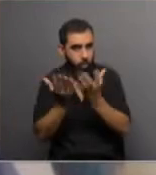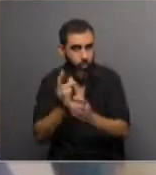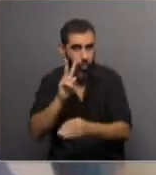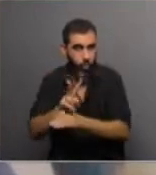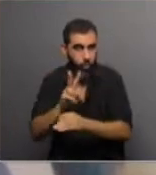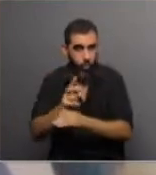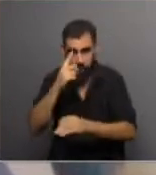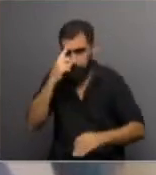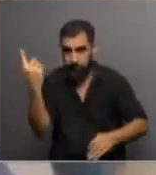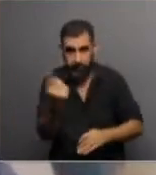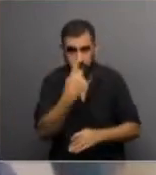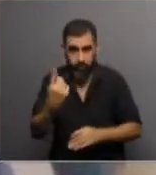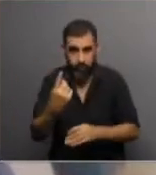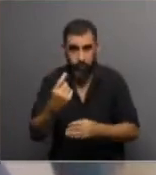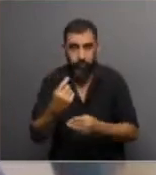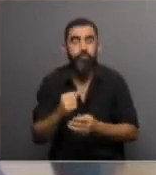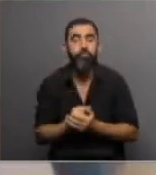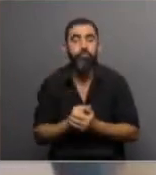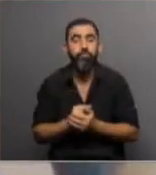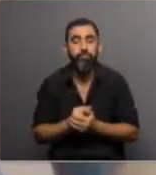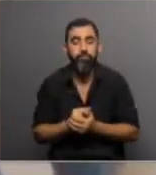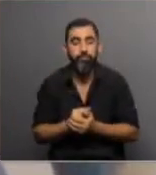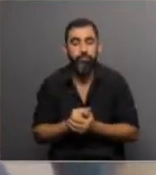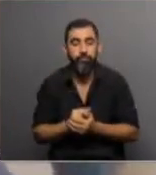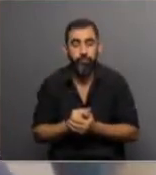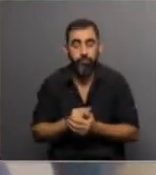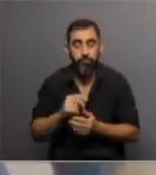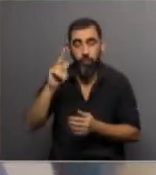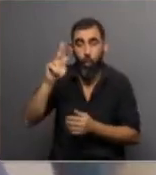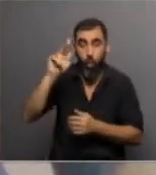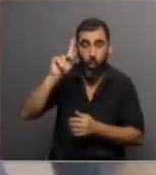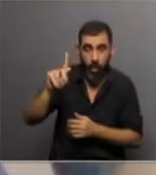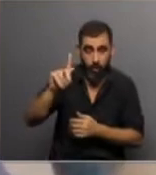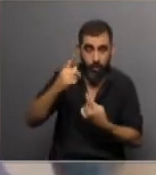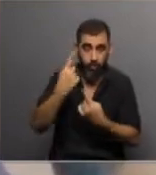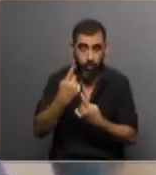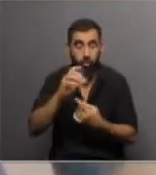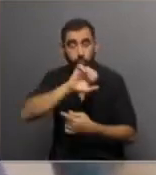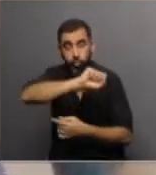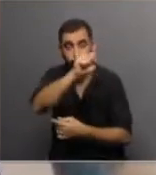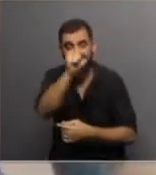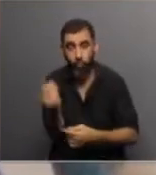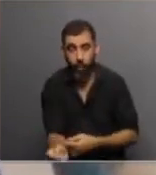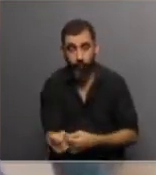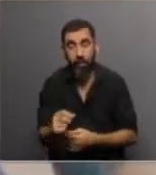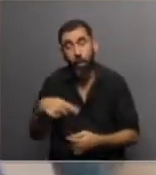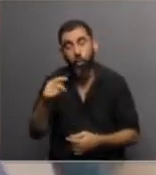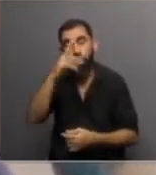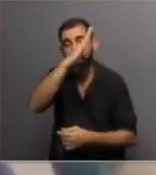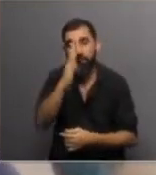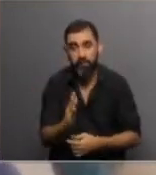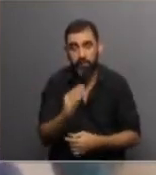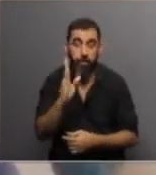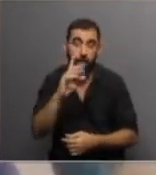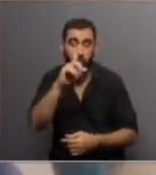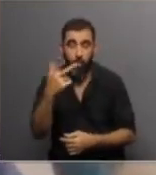monitoreando a nivel internacional, cómo se dispersan, está la de Reino Unido, la de Sudáfrica y la de Brasil, claro, la